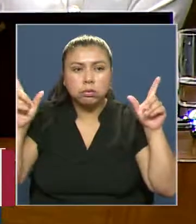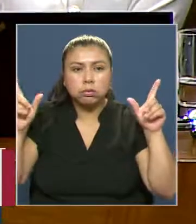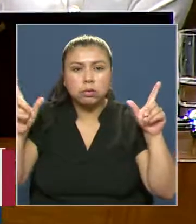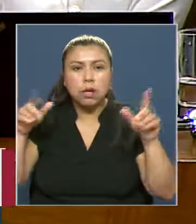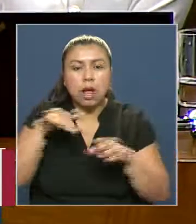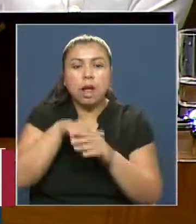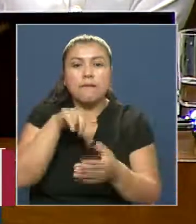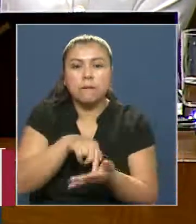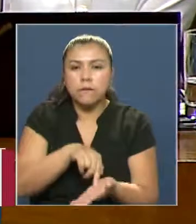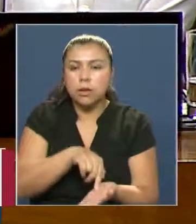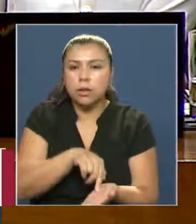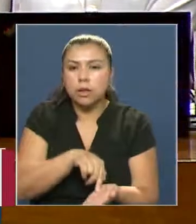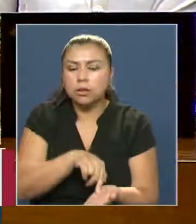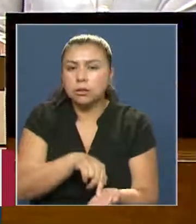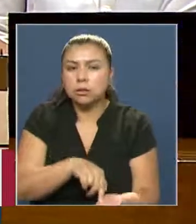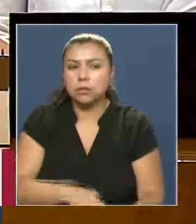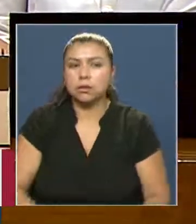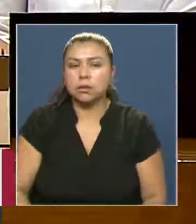En votación.